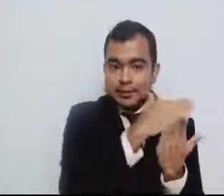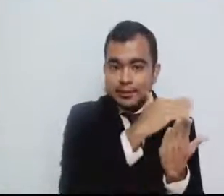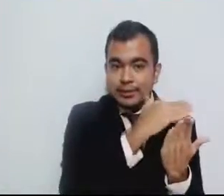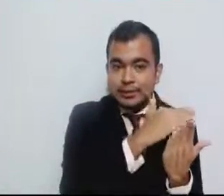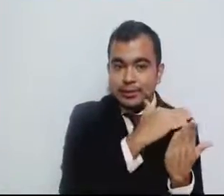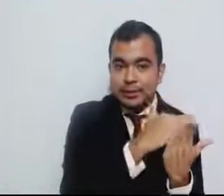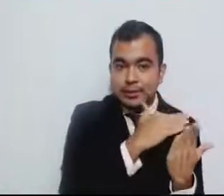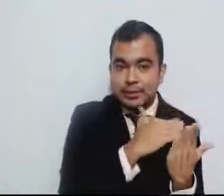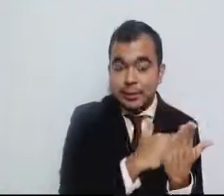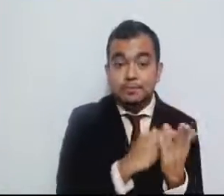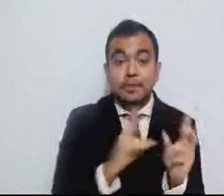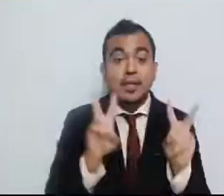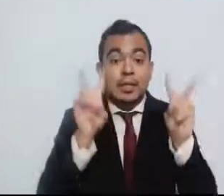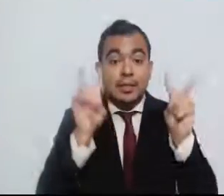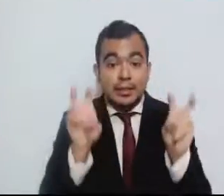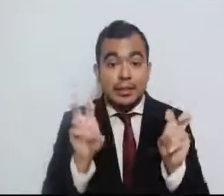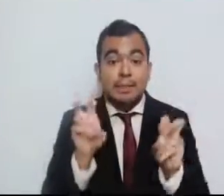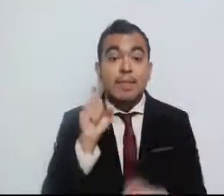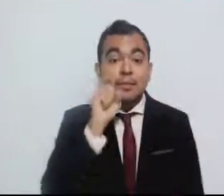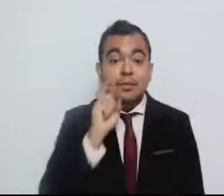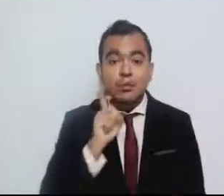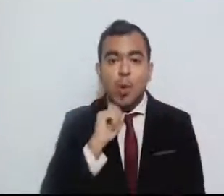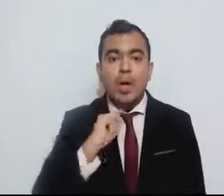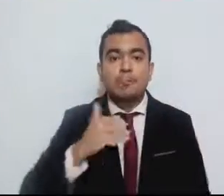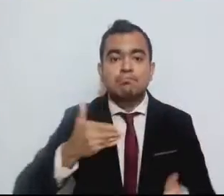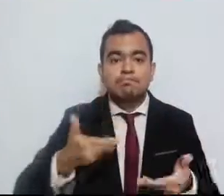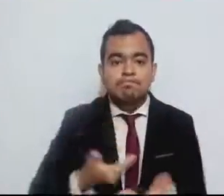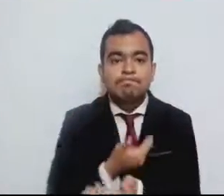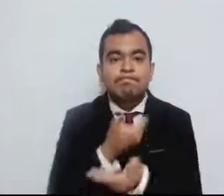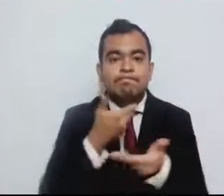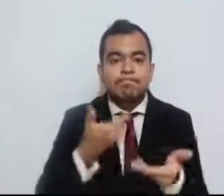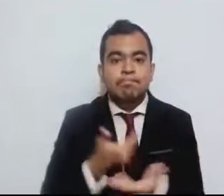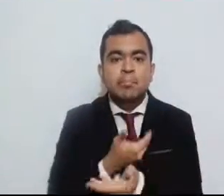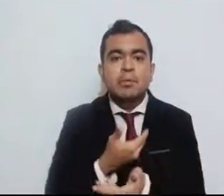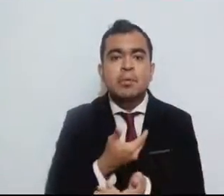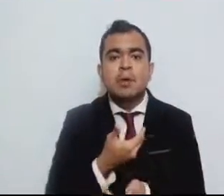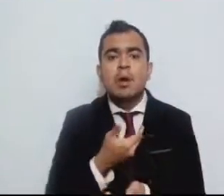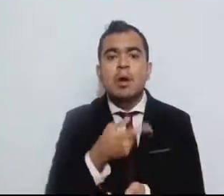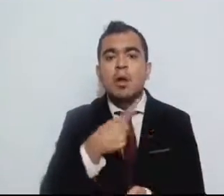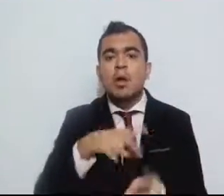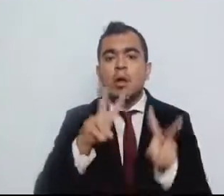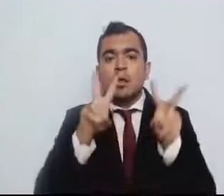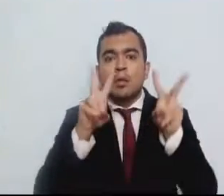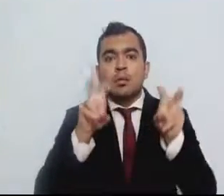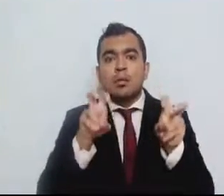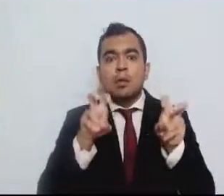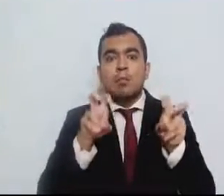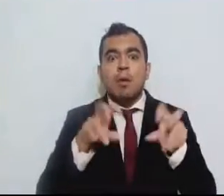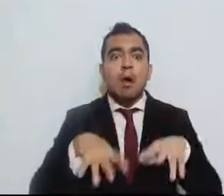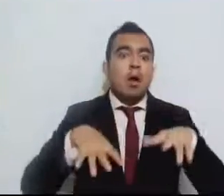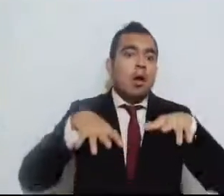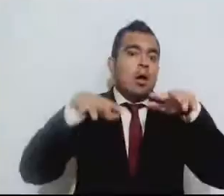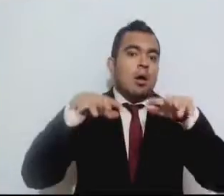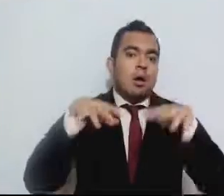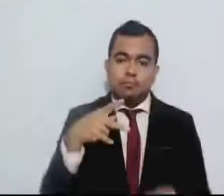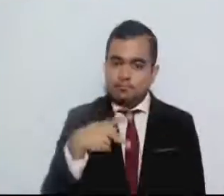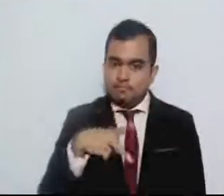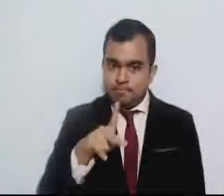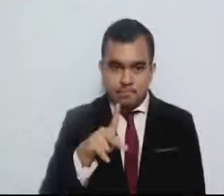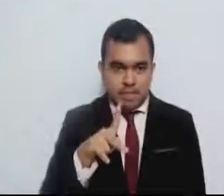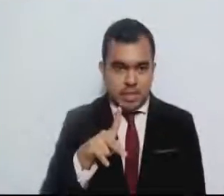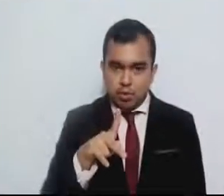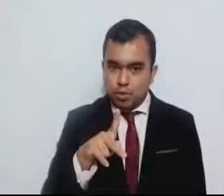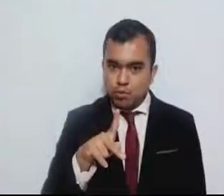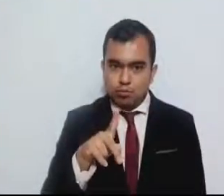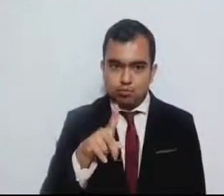temática sexual y reproductiva para muchos puede ser un tema tabú, pero en ningún momento se pueden anteponer las cuestiones del